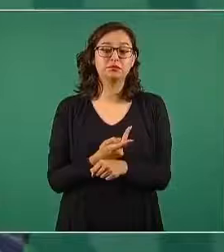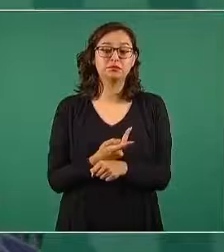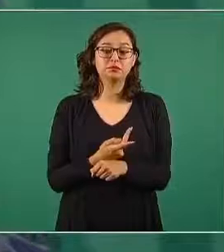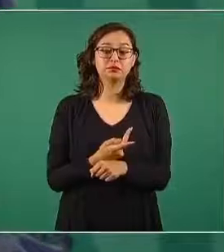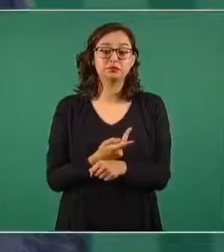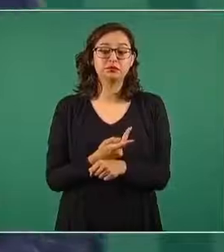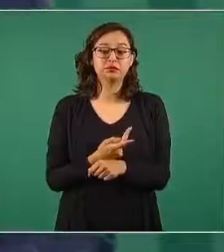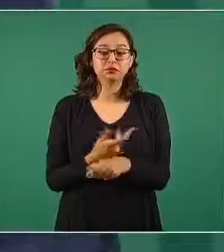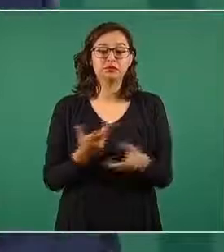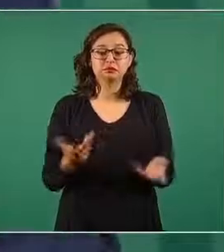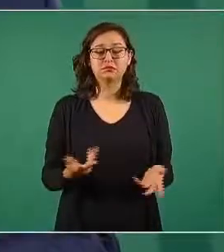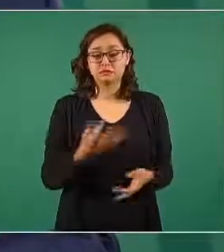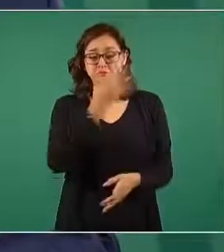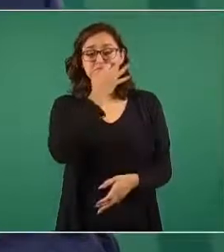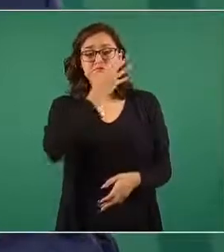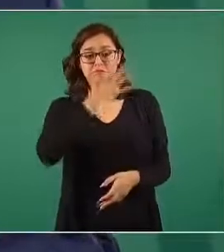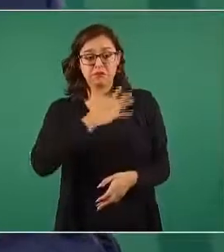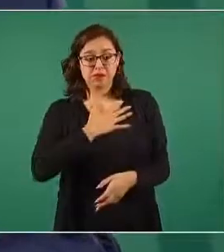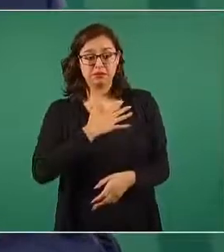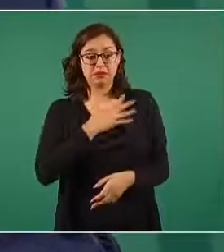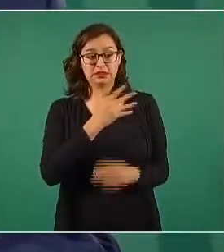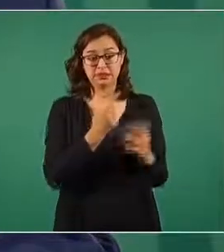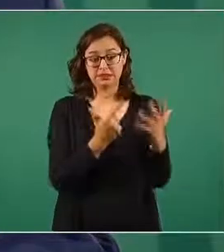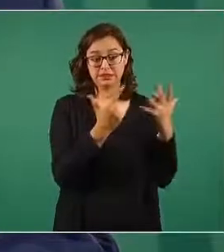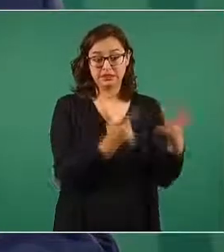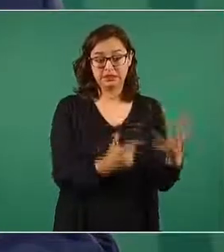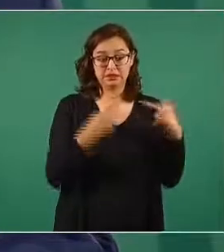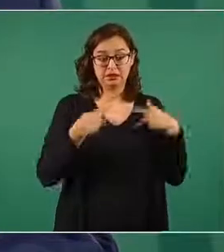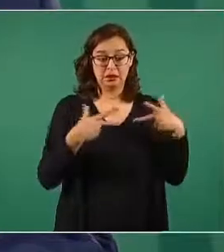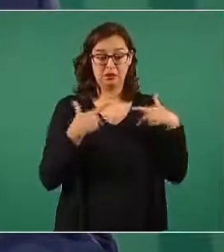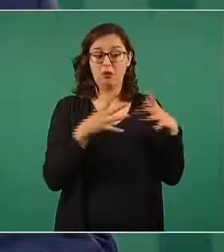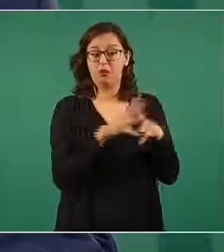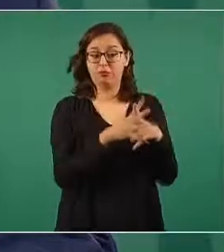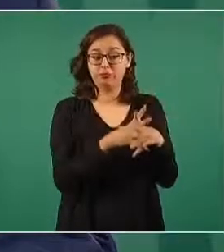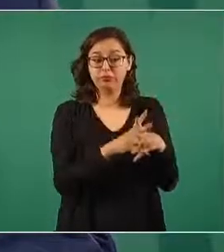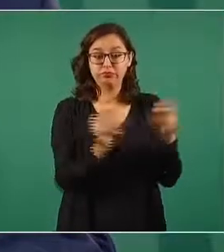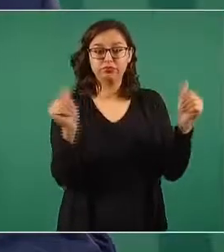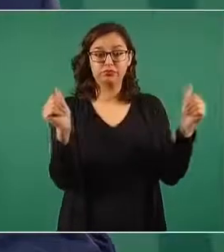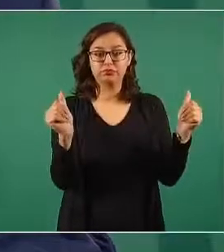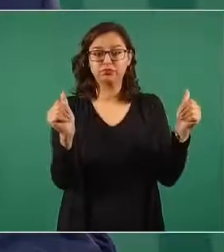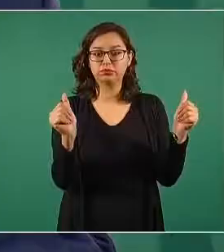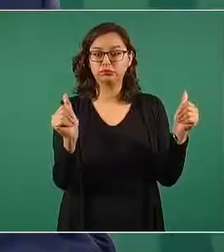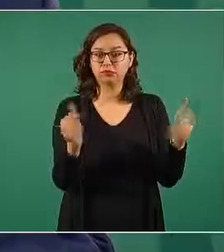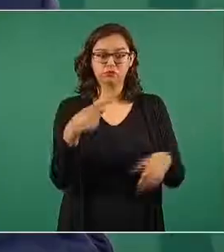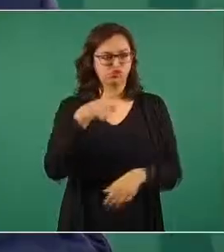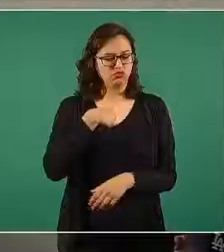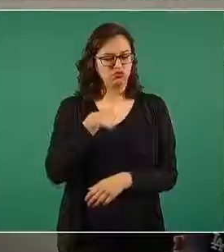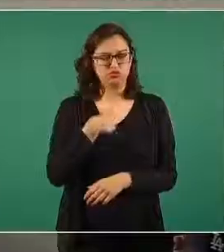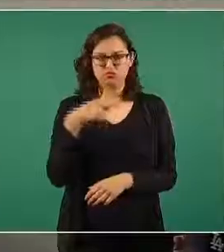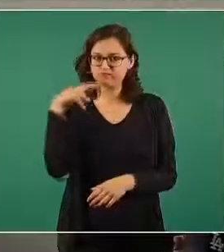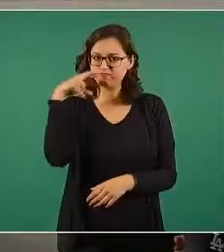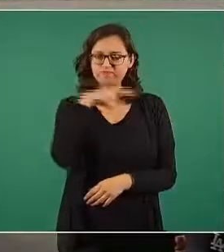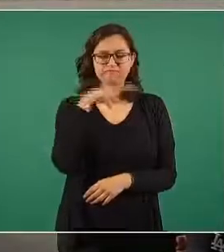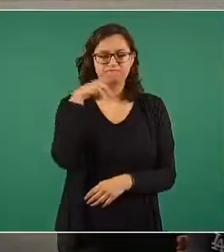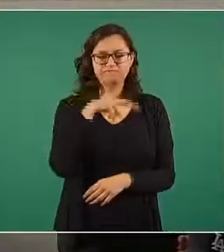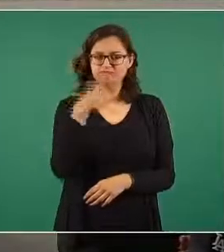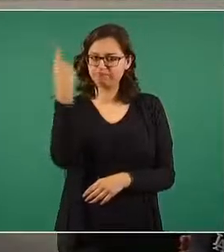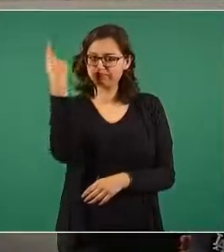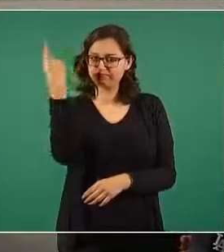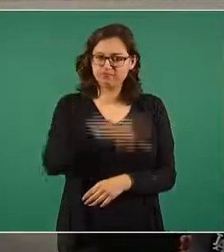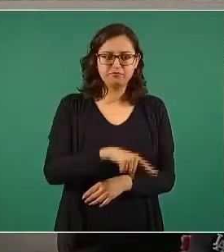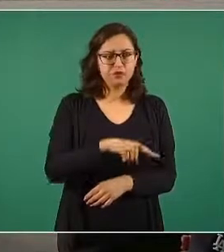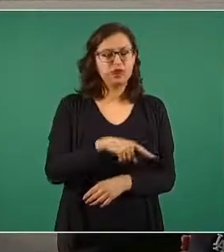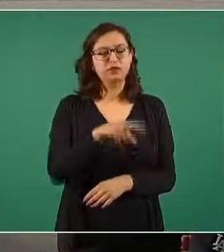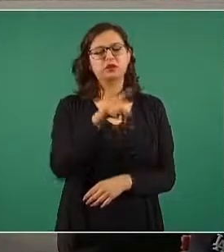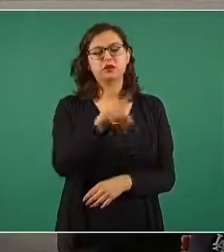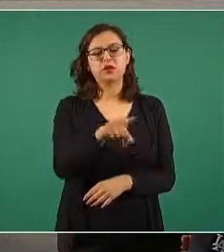la desaparición de estas personas, di instrucciones para que